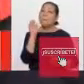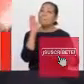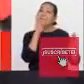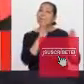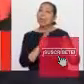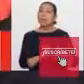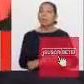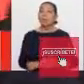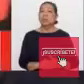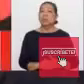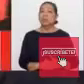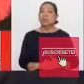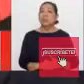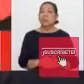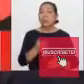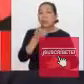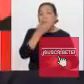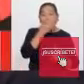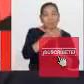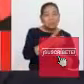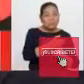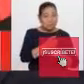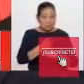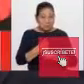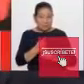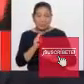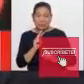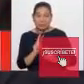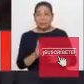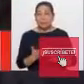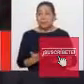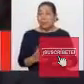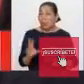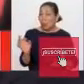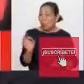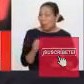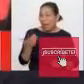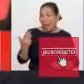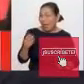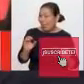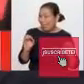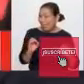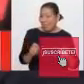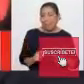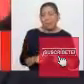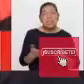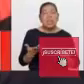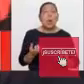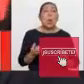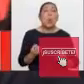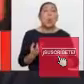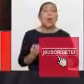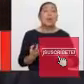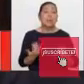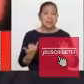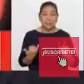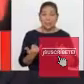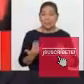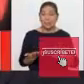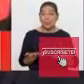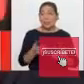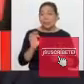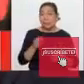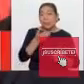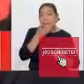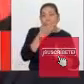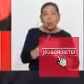la sociedad respecto a este tipo de secuestro que acabamos de ver, algo que no se veía últimamente. Queremos saber las cifras respecto a este tipo de